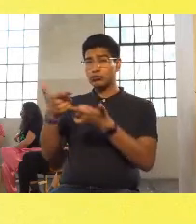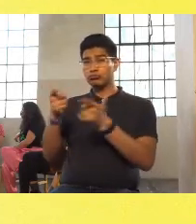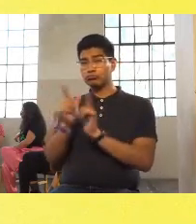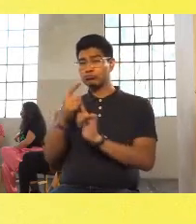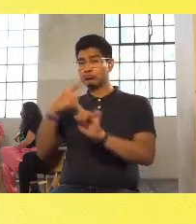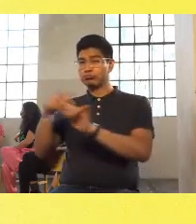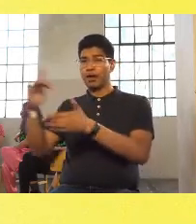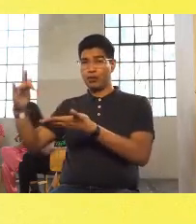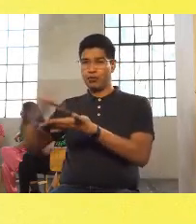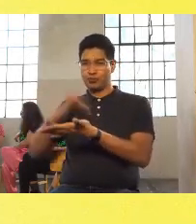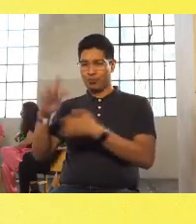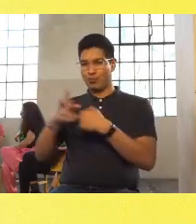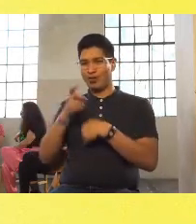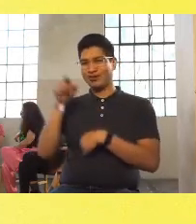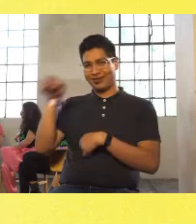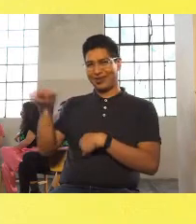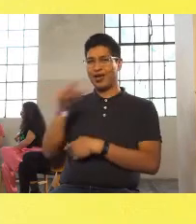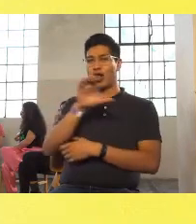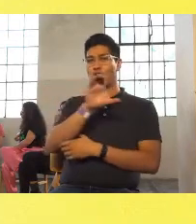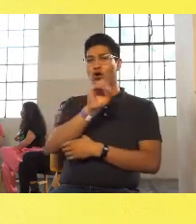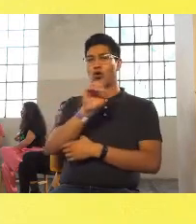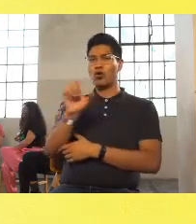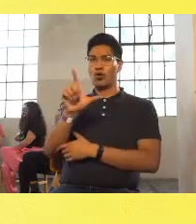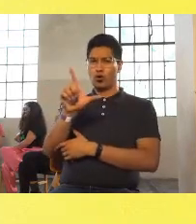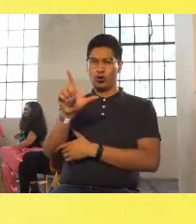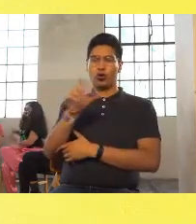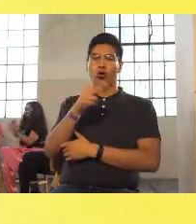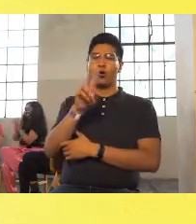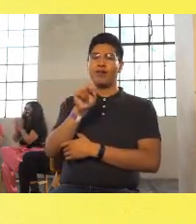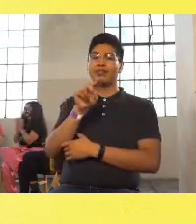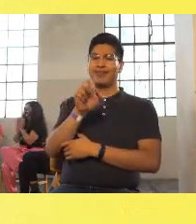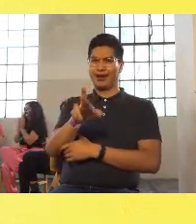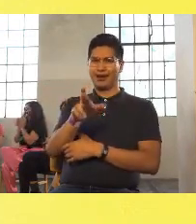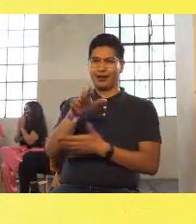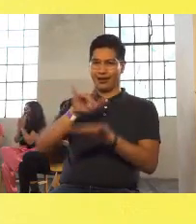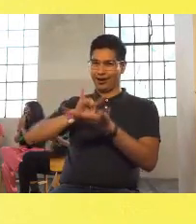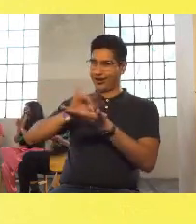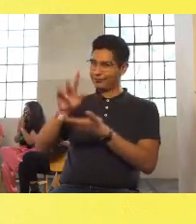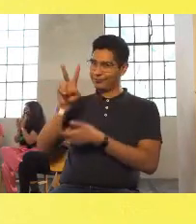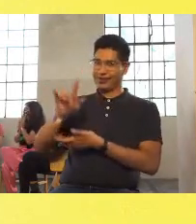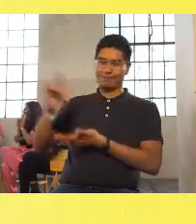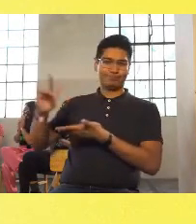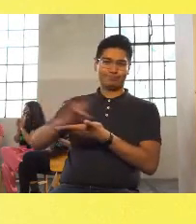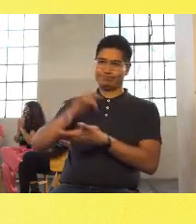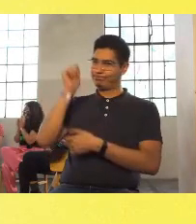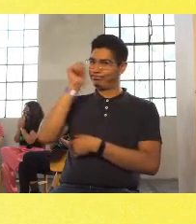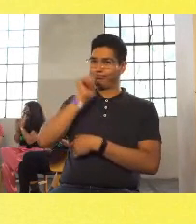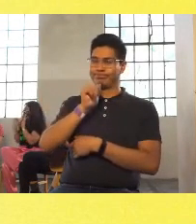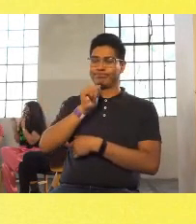agradecerle muchísimo a Cool Hunter todo el apoyo que siempre me da.